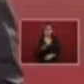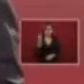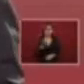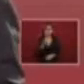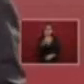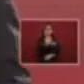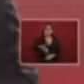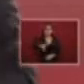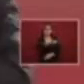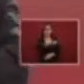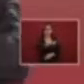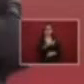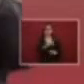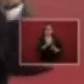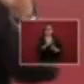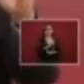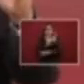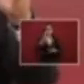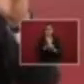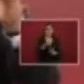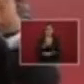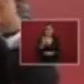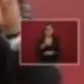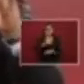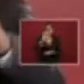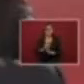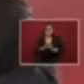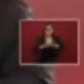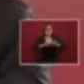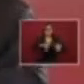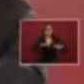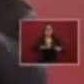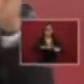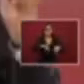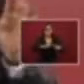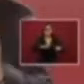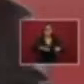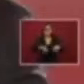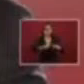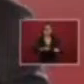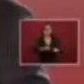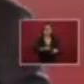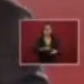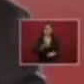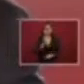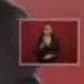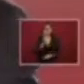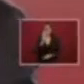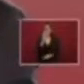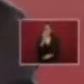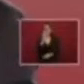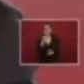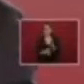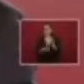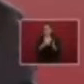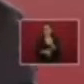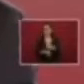justicia, a tener un combate a la corrupción donde la procuración de justicia, el debido proceso, le